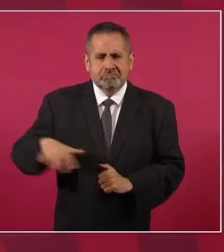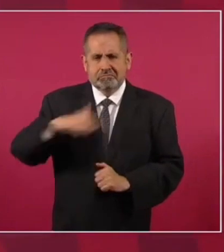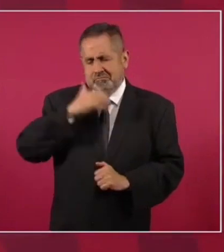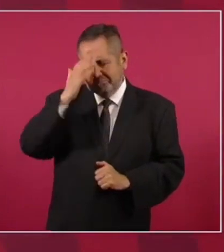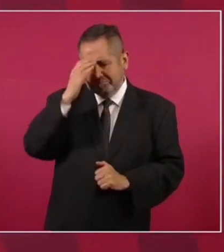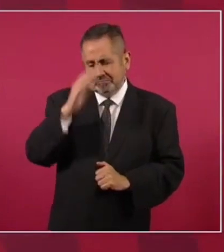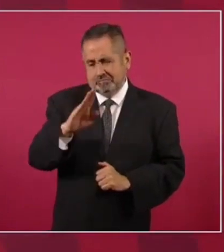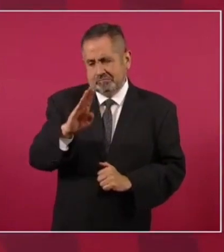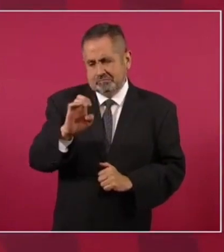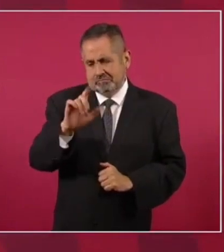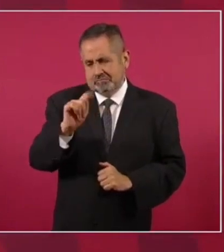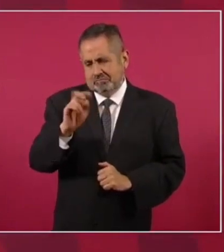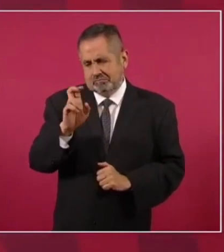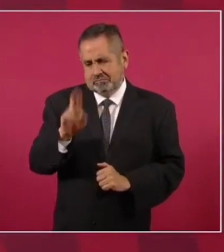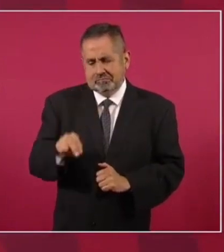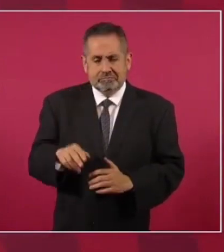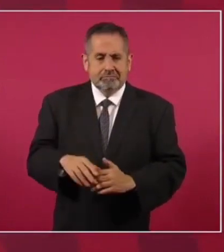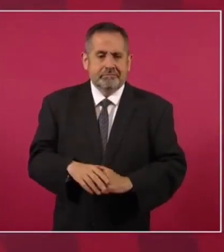conocido, ¿no?